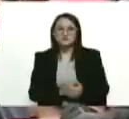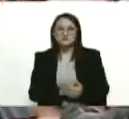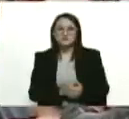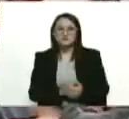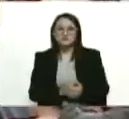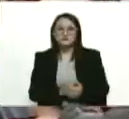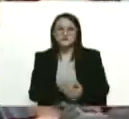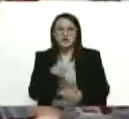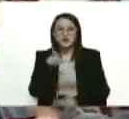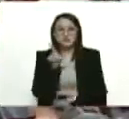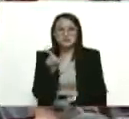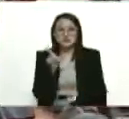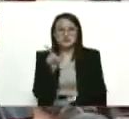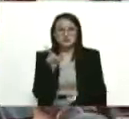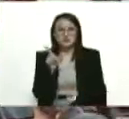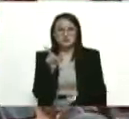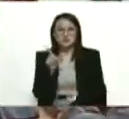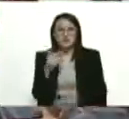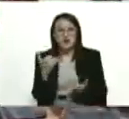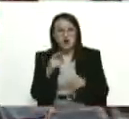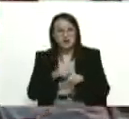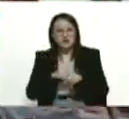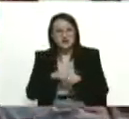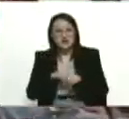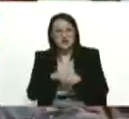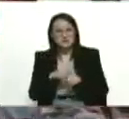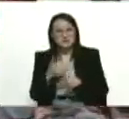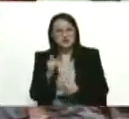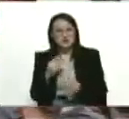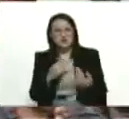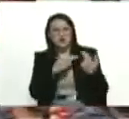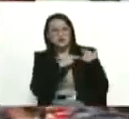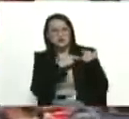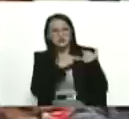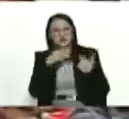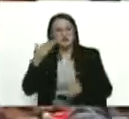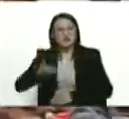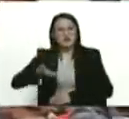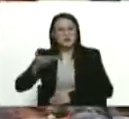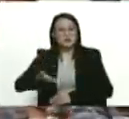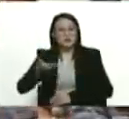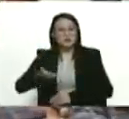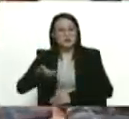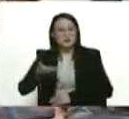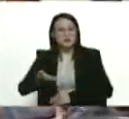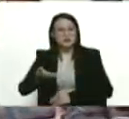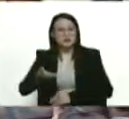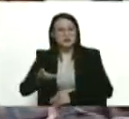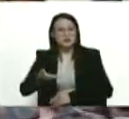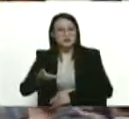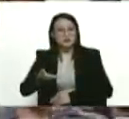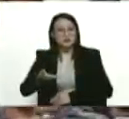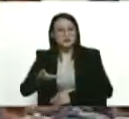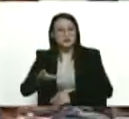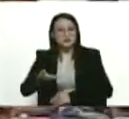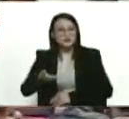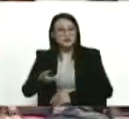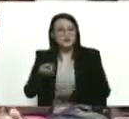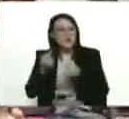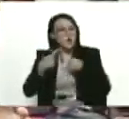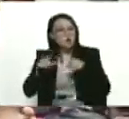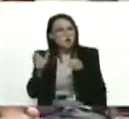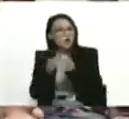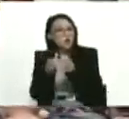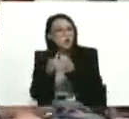El partido, en estos tiempos, juega un rol fundamental. Un rol fundamental. Ningún otro